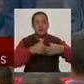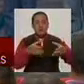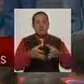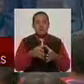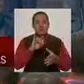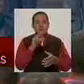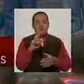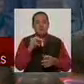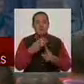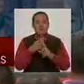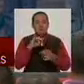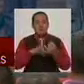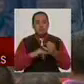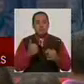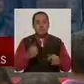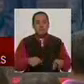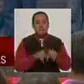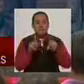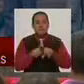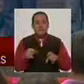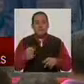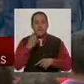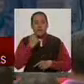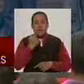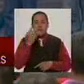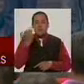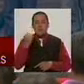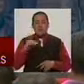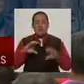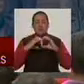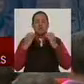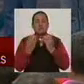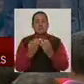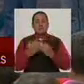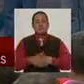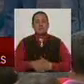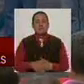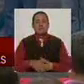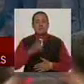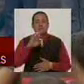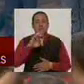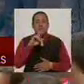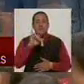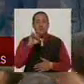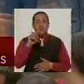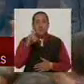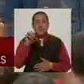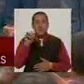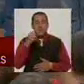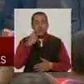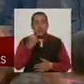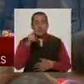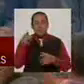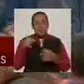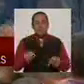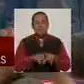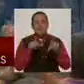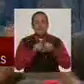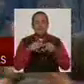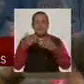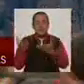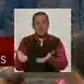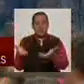Uracusa, al señor congresista Eduardo Nayab también le da la